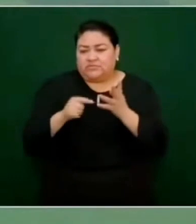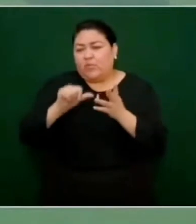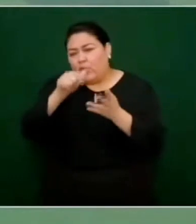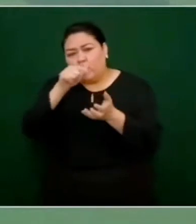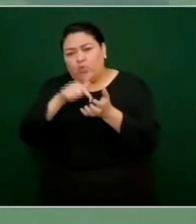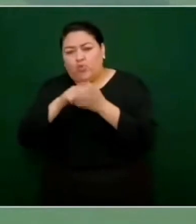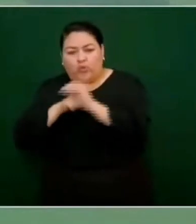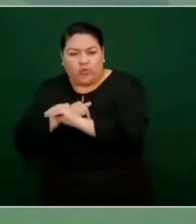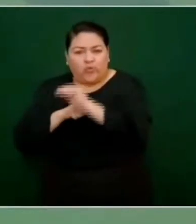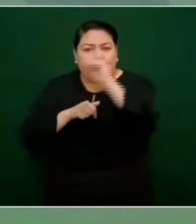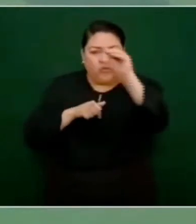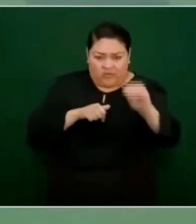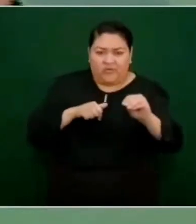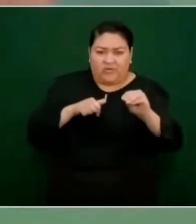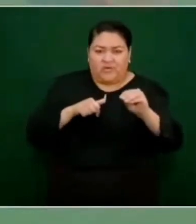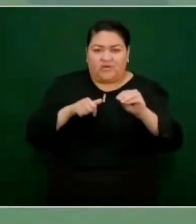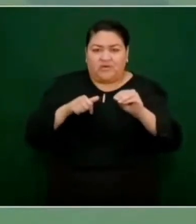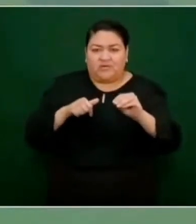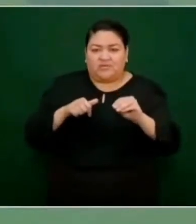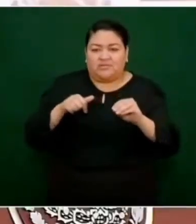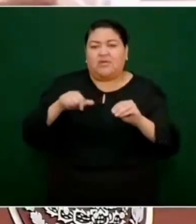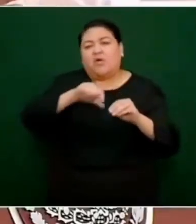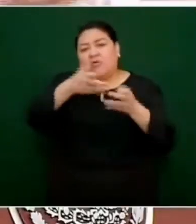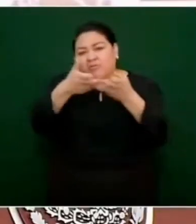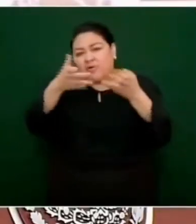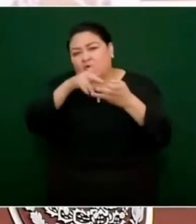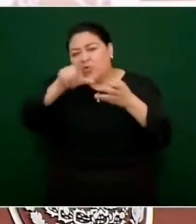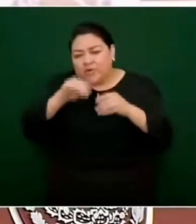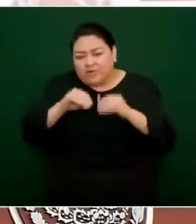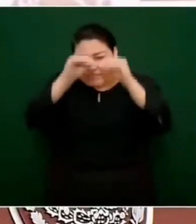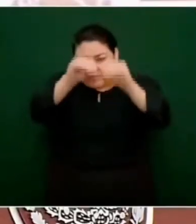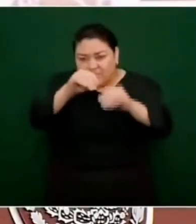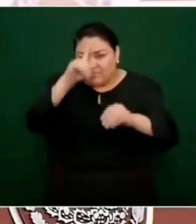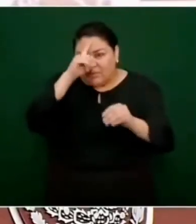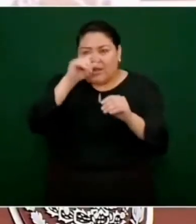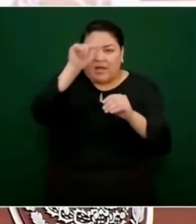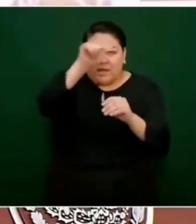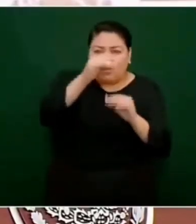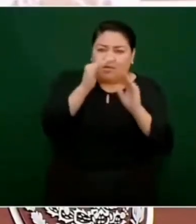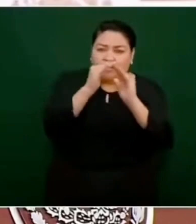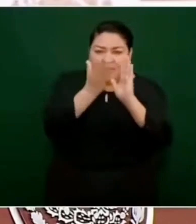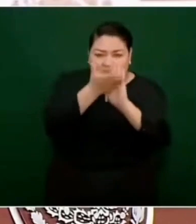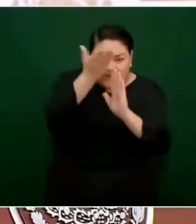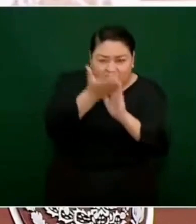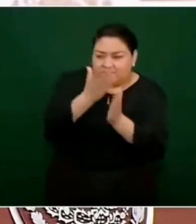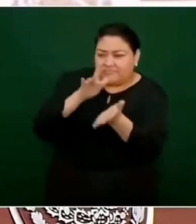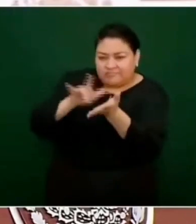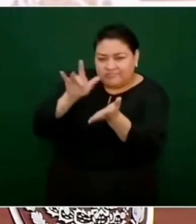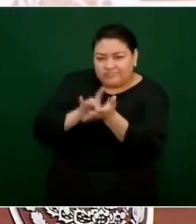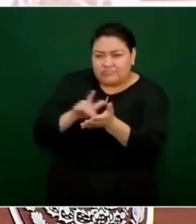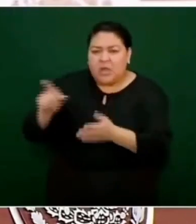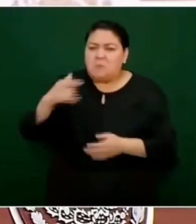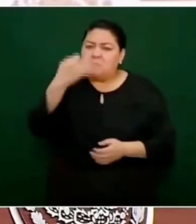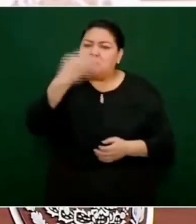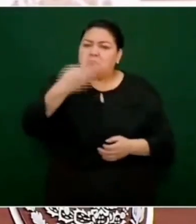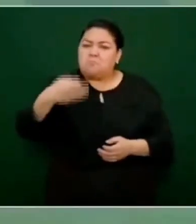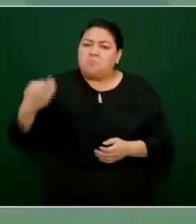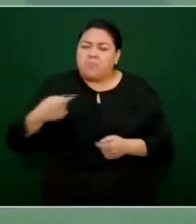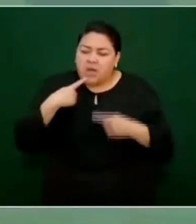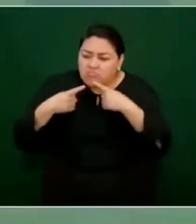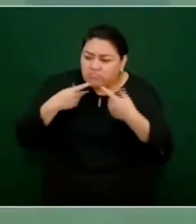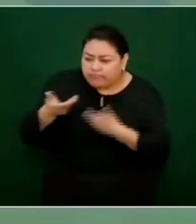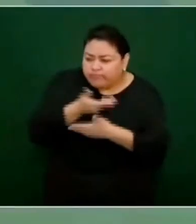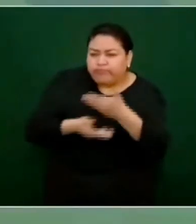moviliza a otros terrenos, se les ayuda para que construyan sus viviendas, aceptan y se va